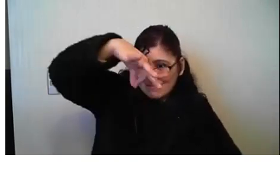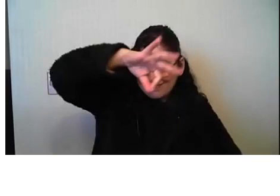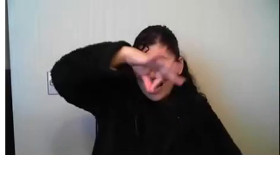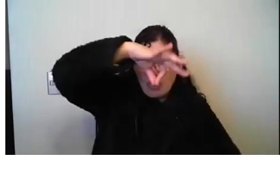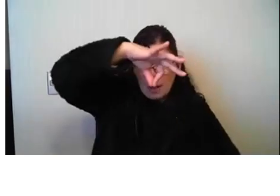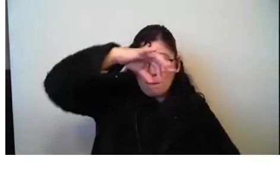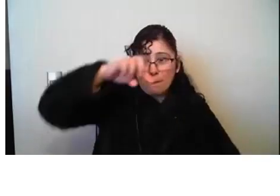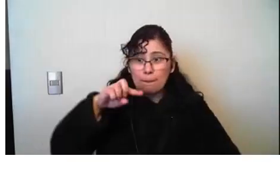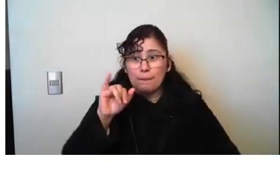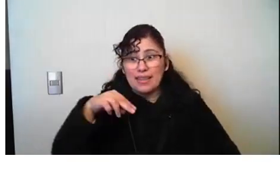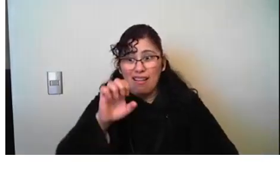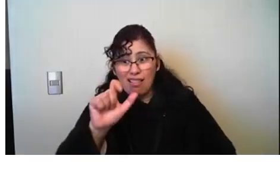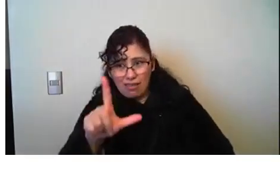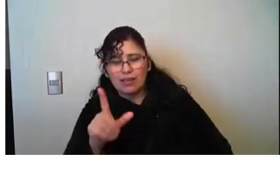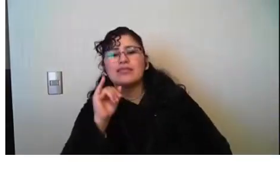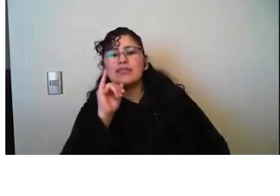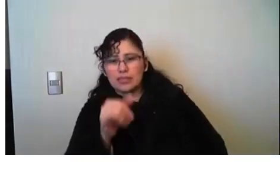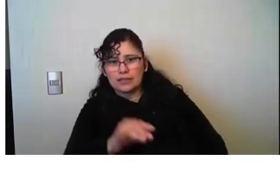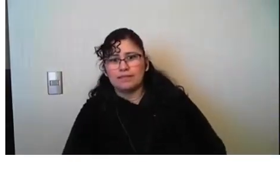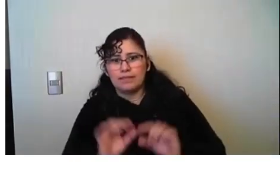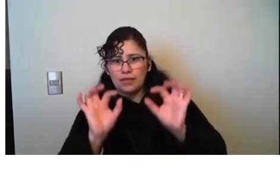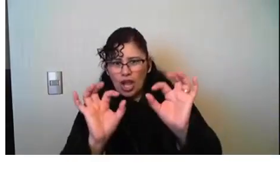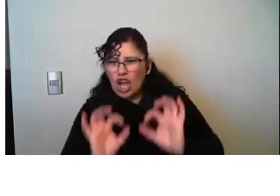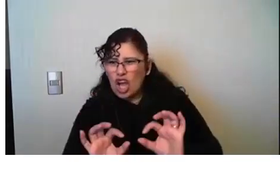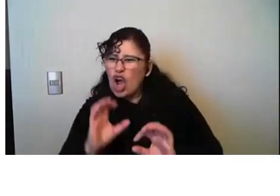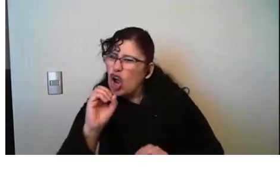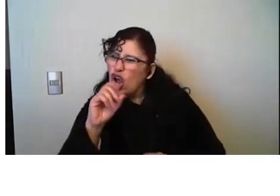mesencéfalo, estos son los folículos superiores y folículos inferiores.